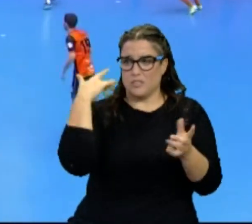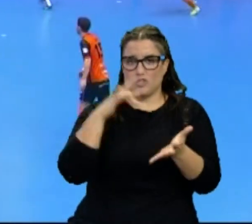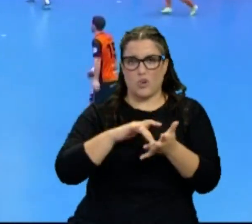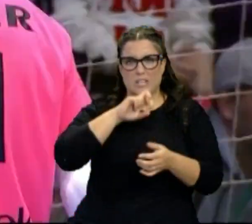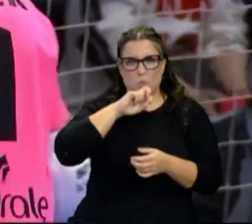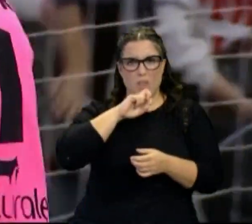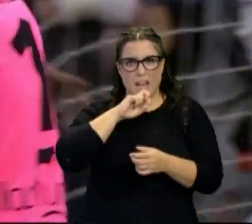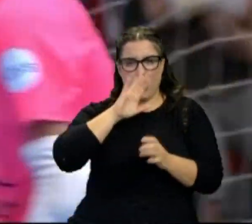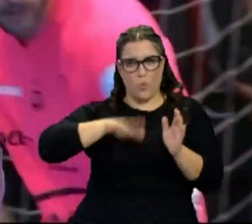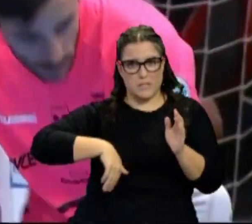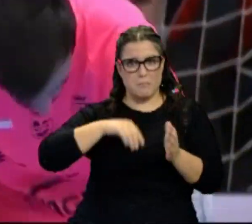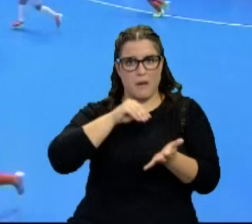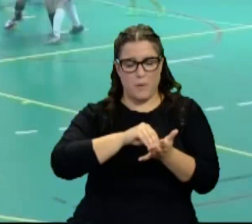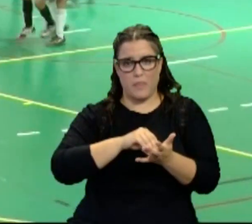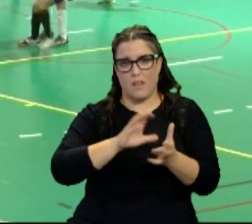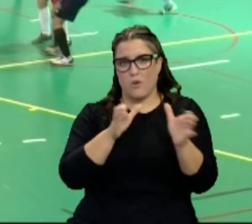Tudela.